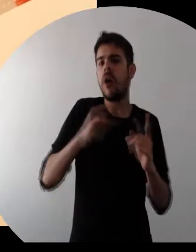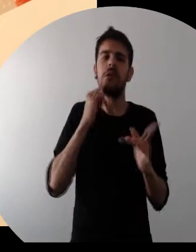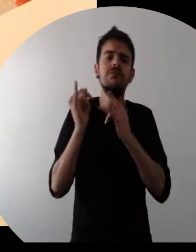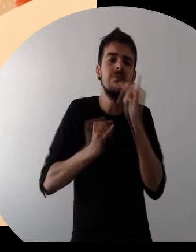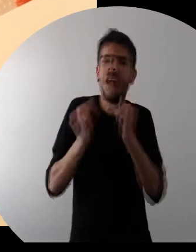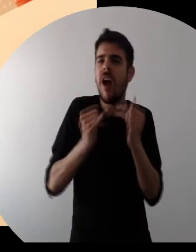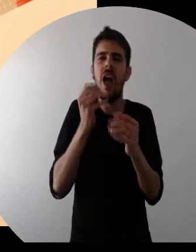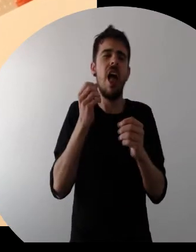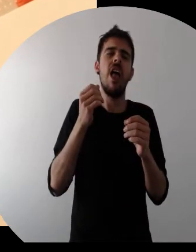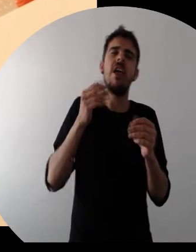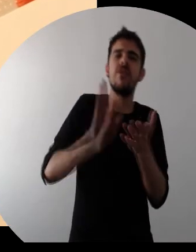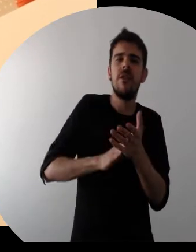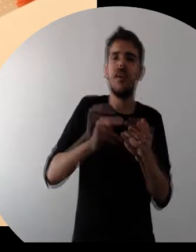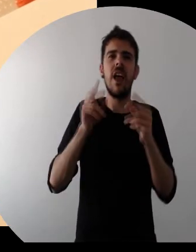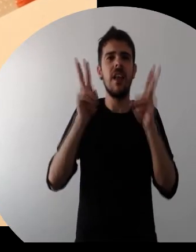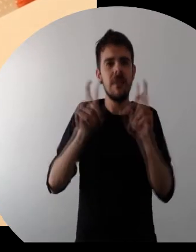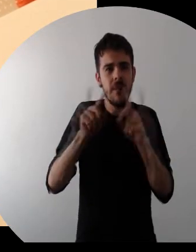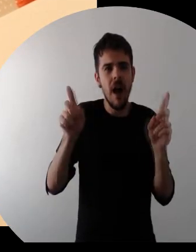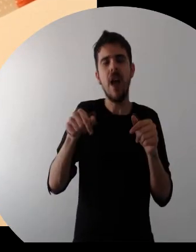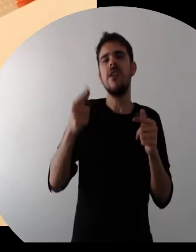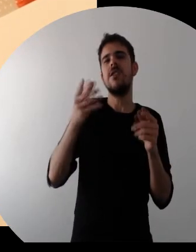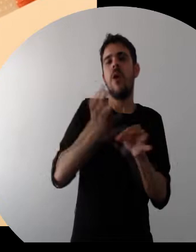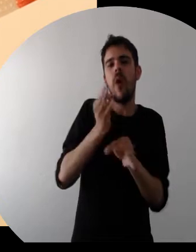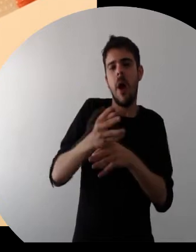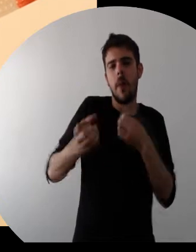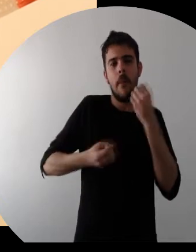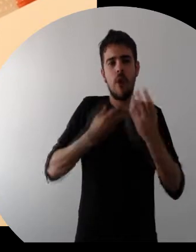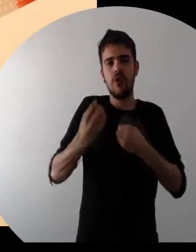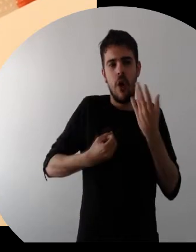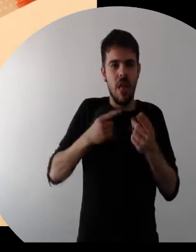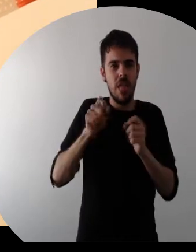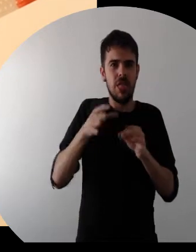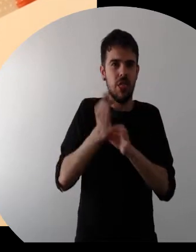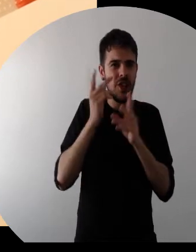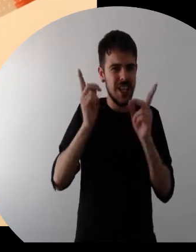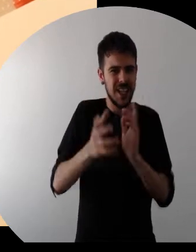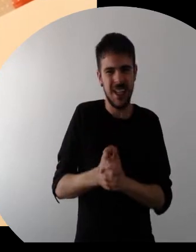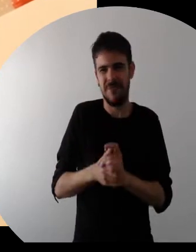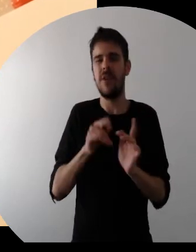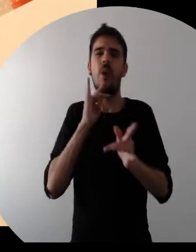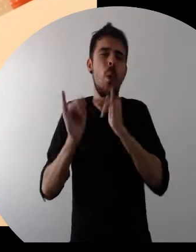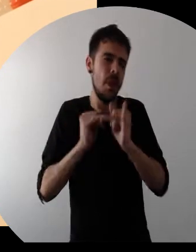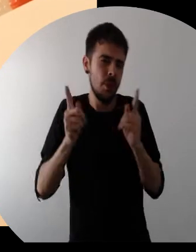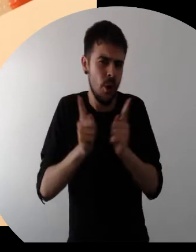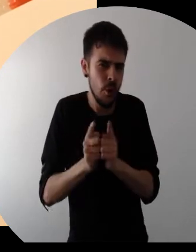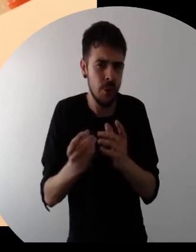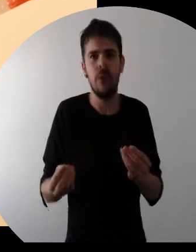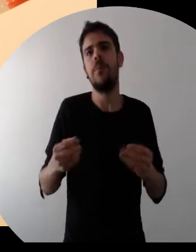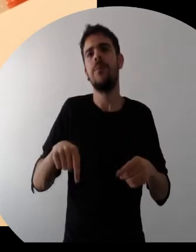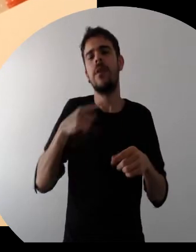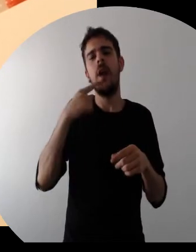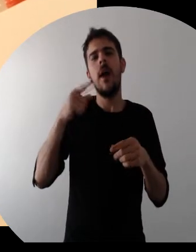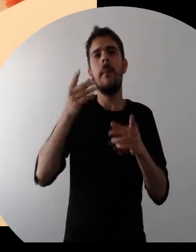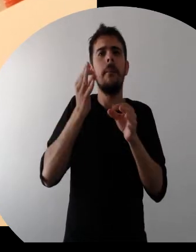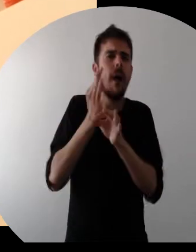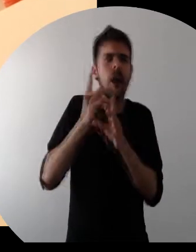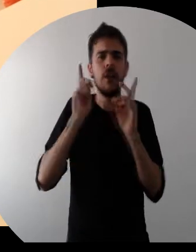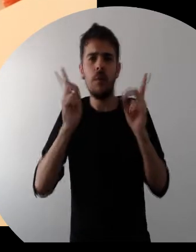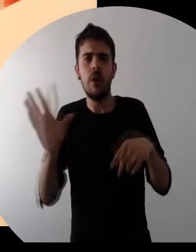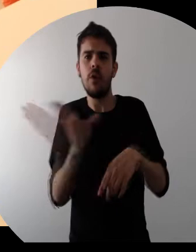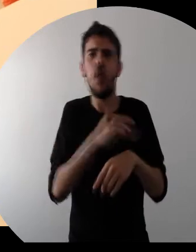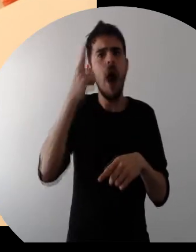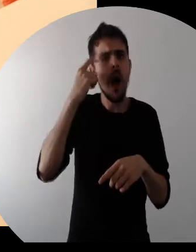Bueno, en la oportunidad de hoy estuve trabajando educación emocional del docente. Para resumirles, la idea es que los maestros y